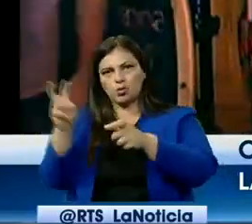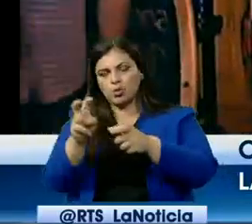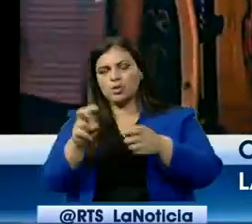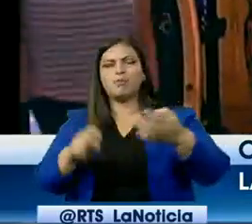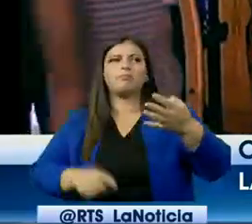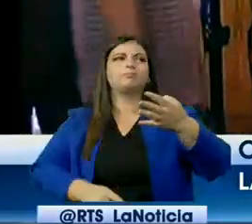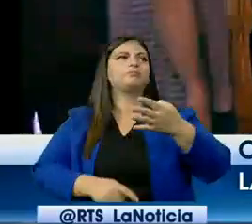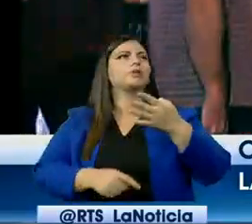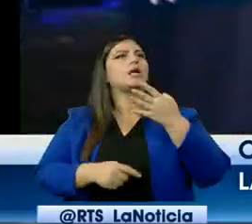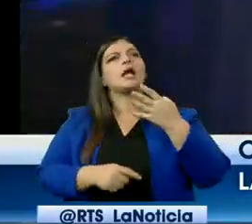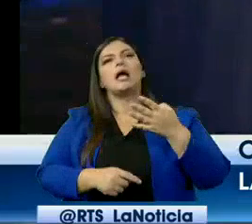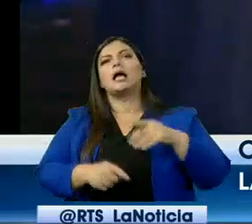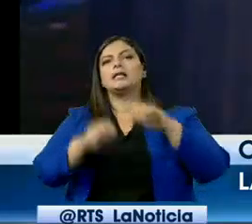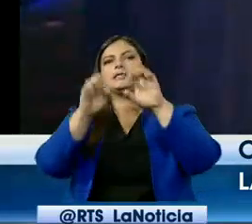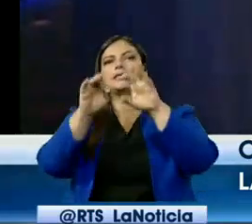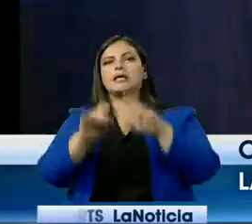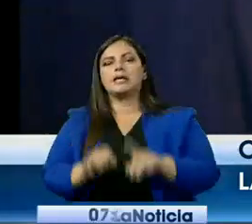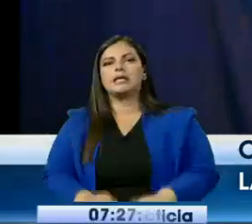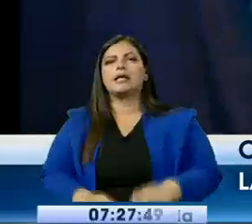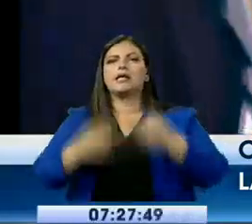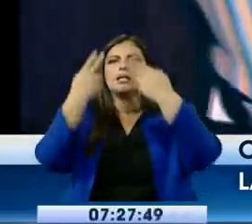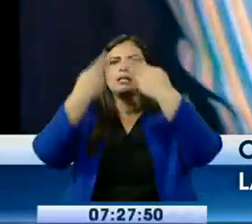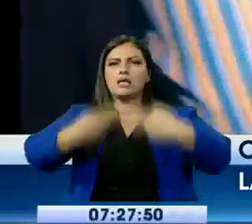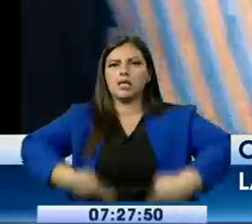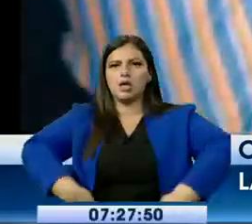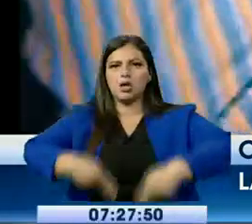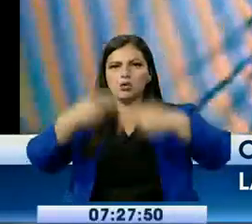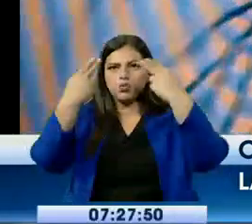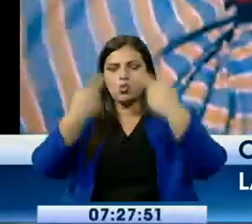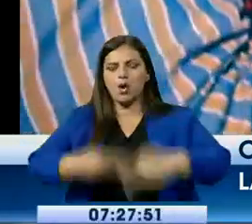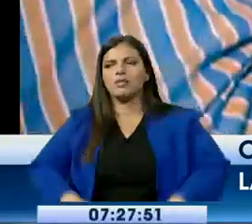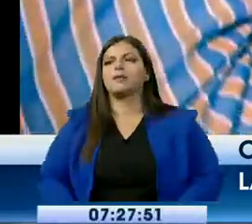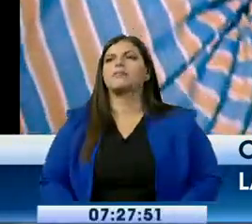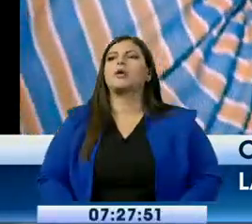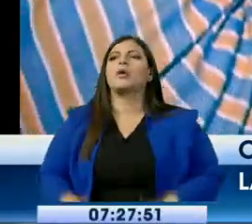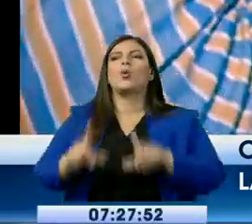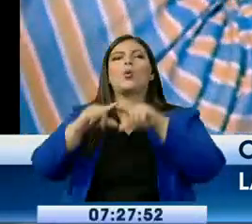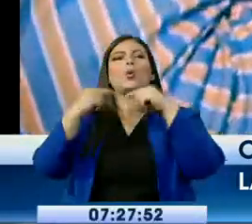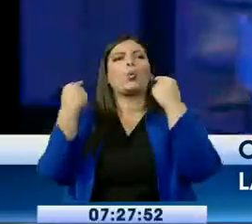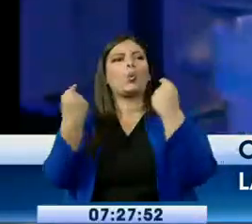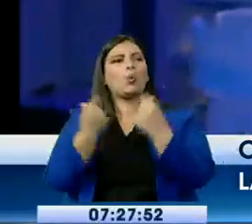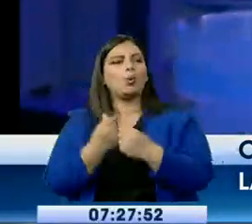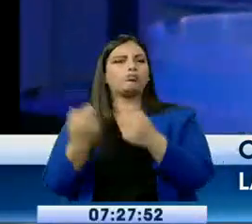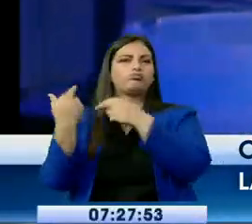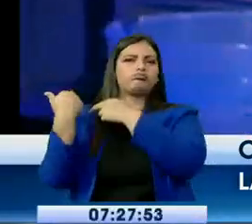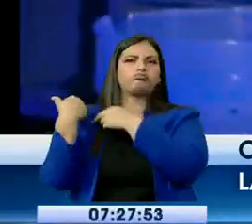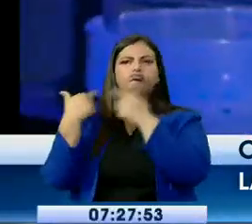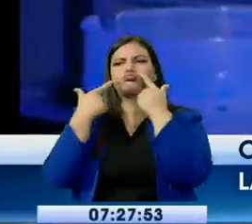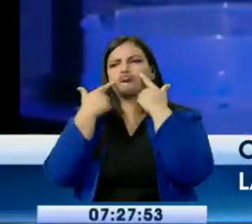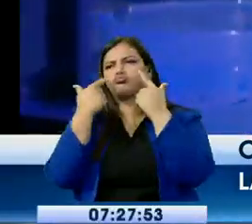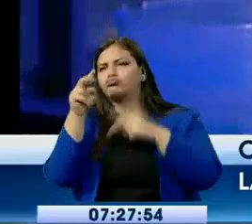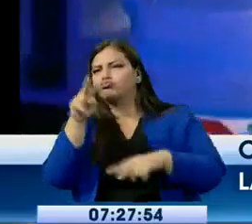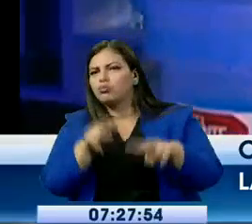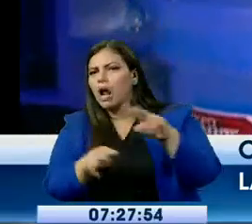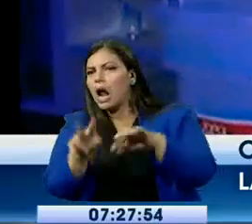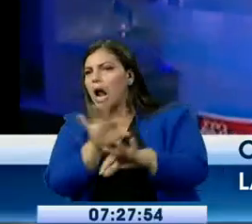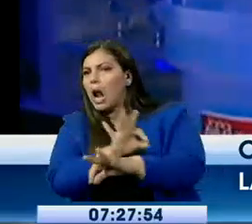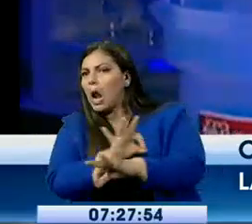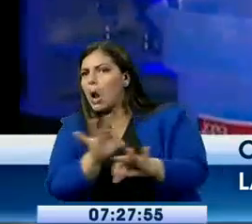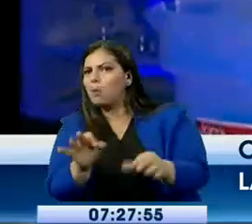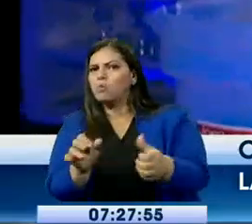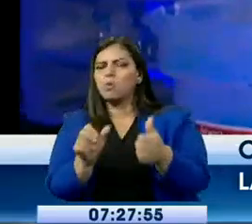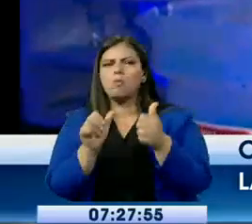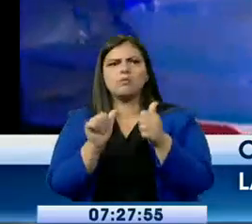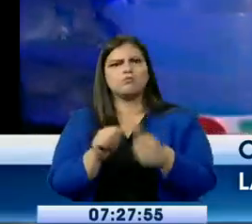Aduanas del Ecuador, así como personal de Regulación, Control y Vigilancia Sanitaria, participaron de la operación que cayó como